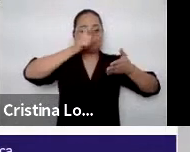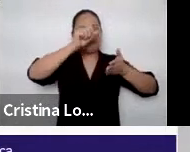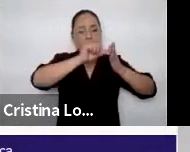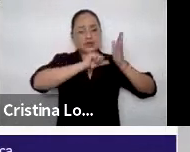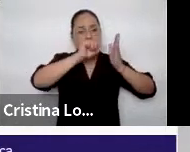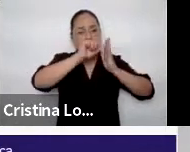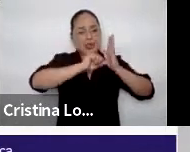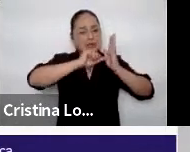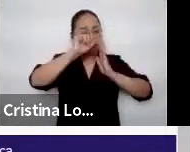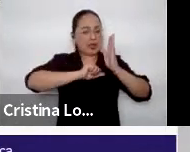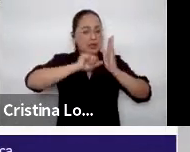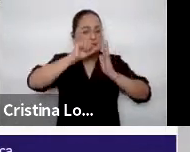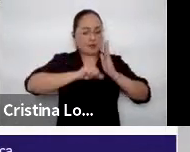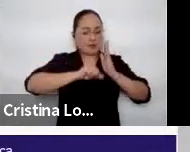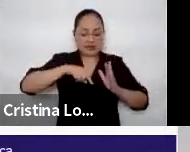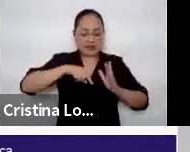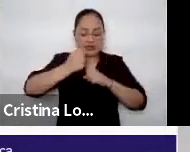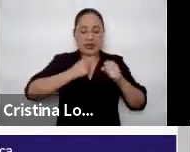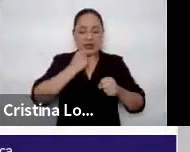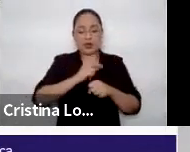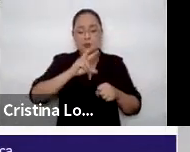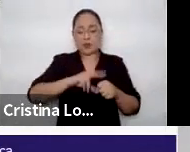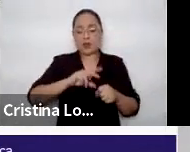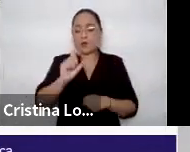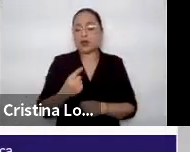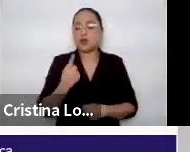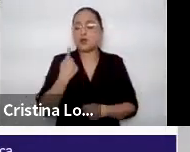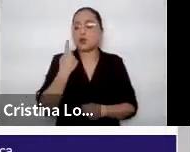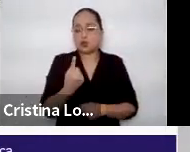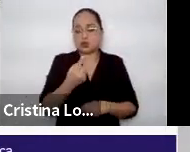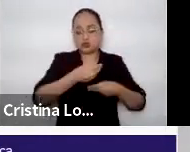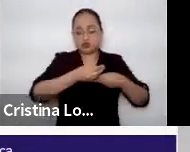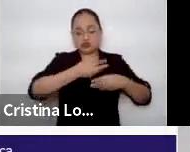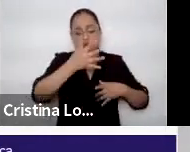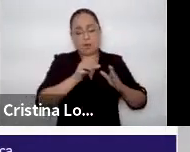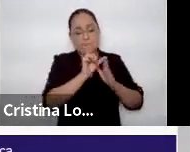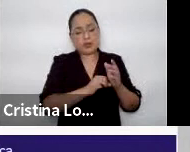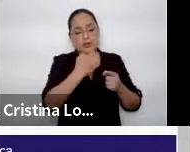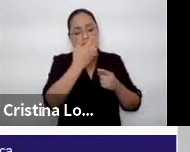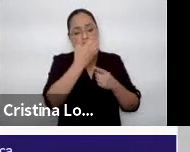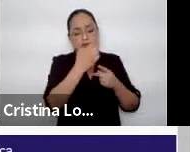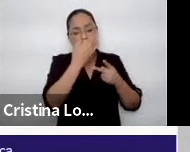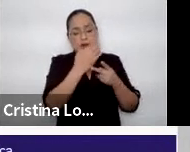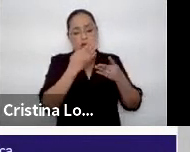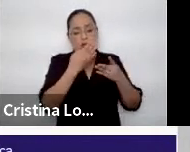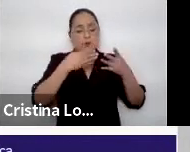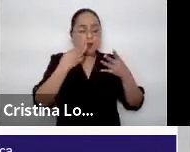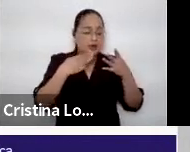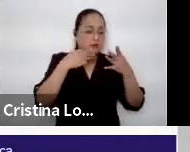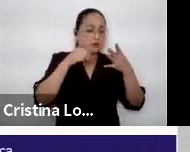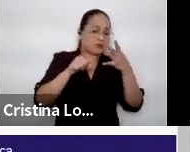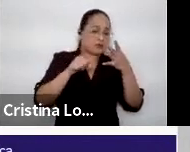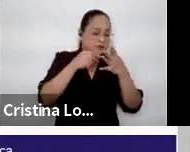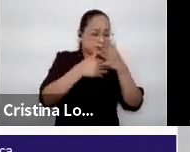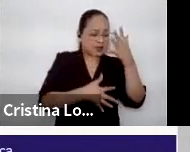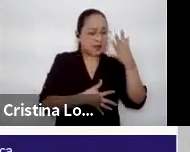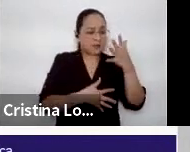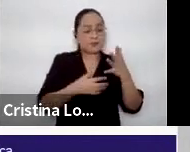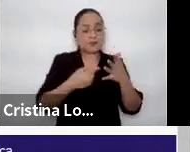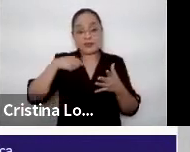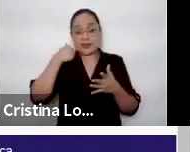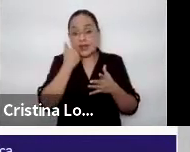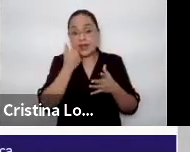los meses del presente año, en este caso 2021. ¿Sí? Si nosotros quisiéramos ir al año